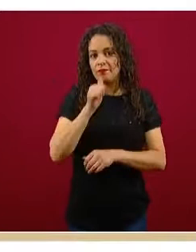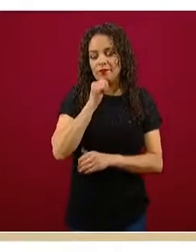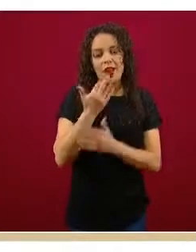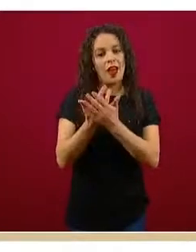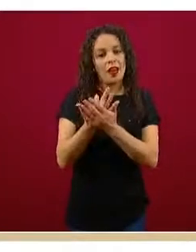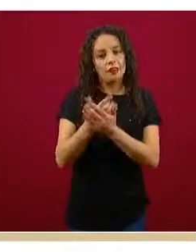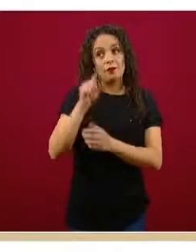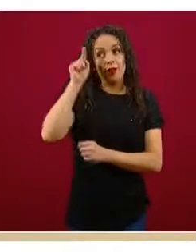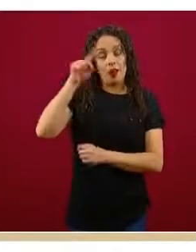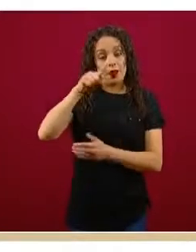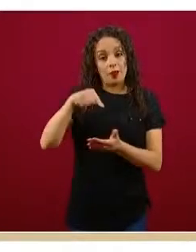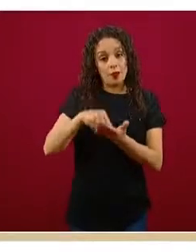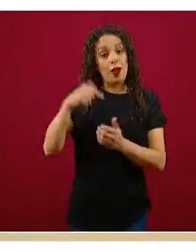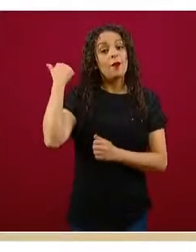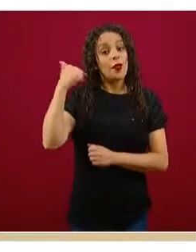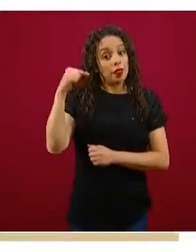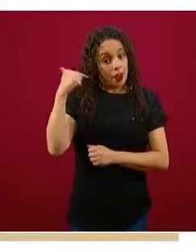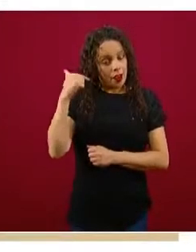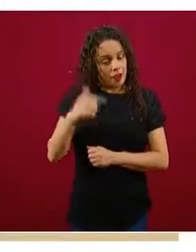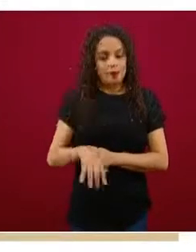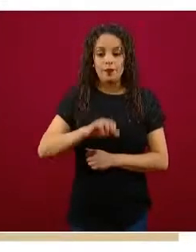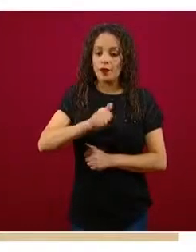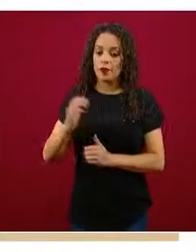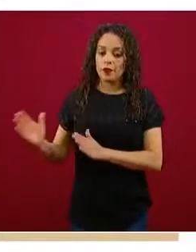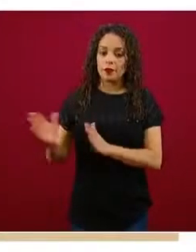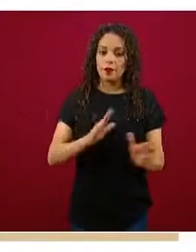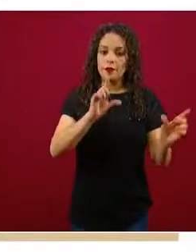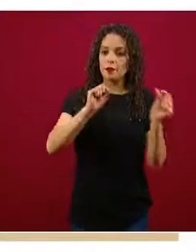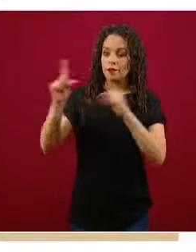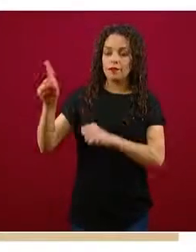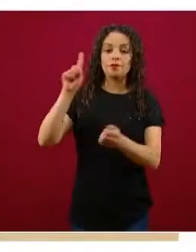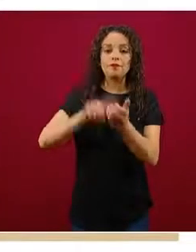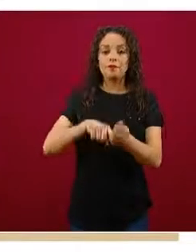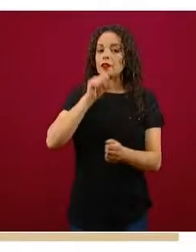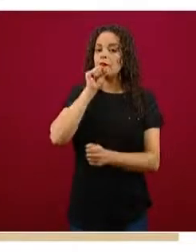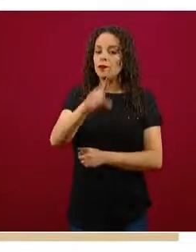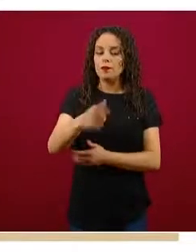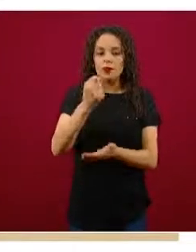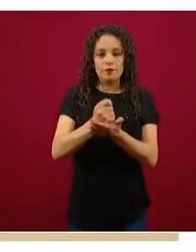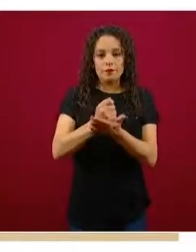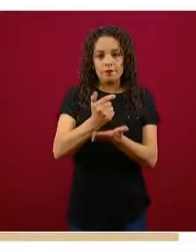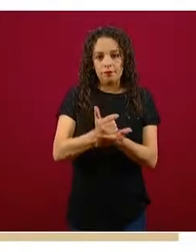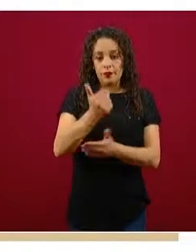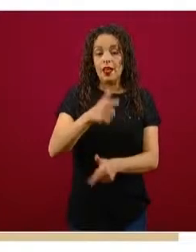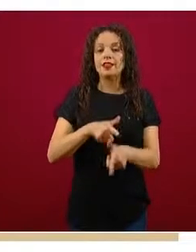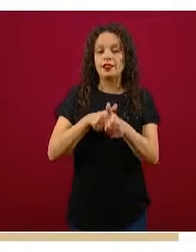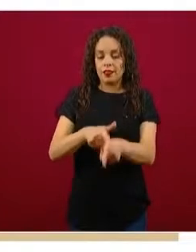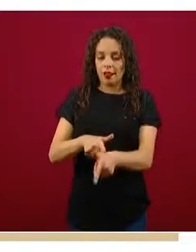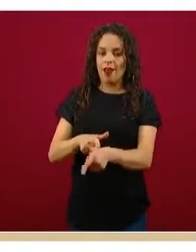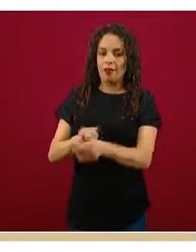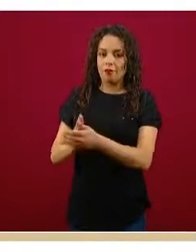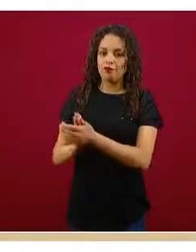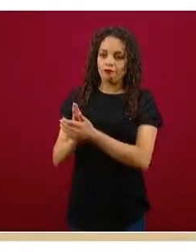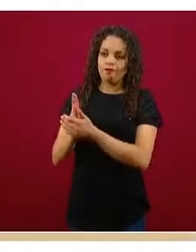Guadalajara. La siguiente. Y la terapia intensiva lo mismo, va en ascenso. La siguiente.